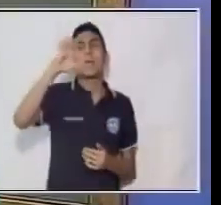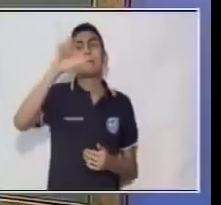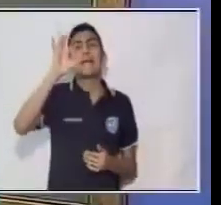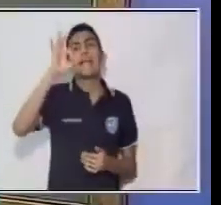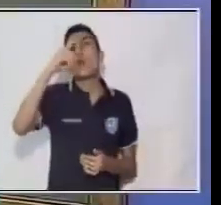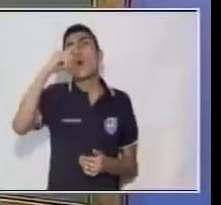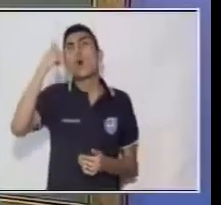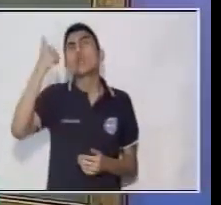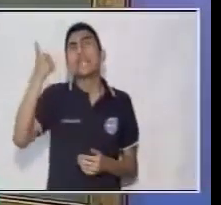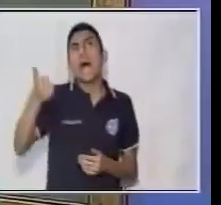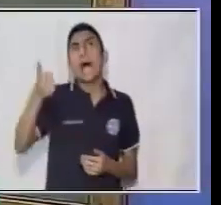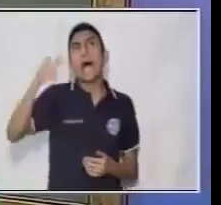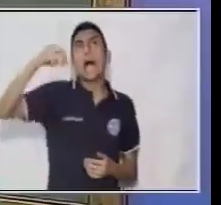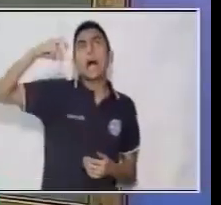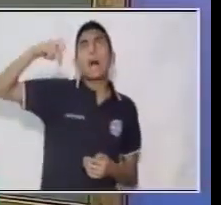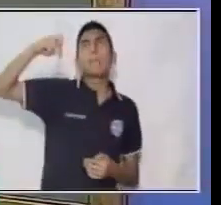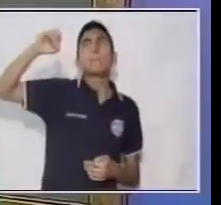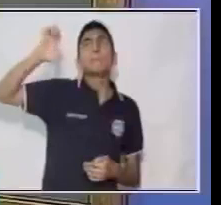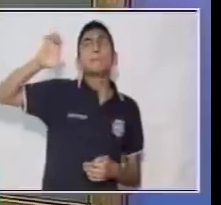Pelota.